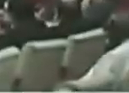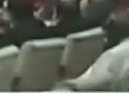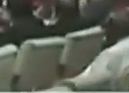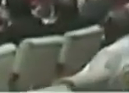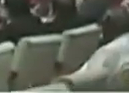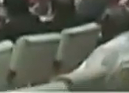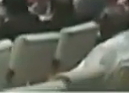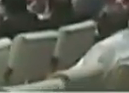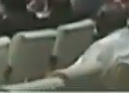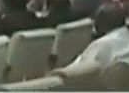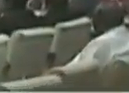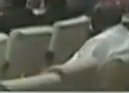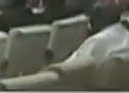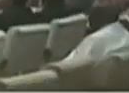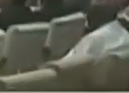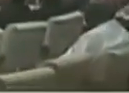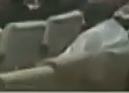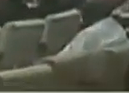multicéntrico,